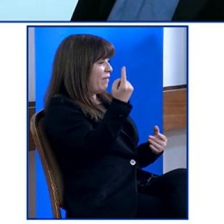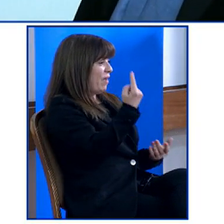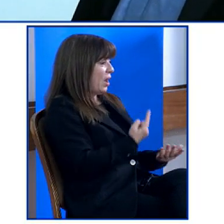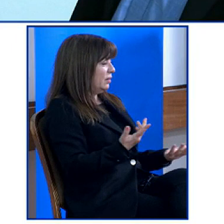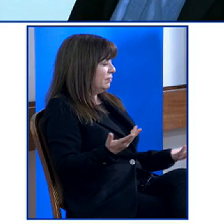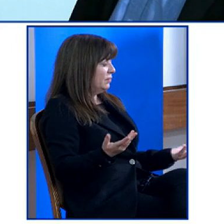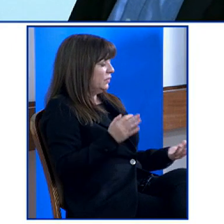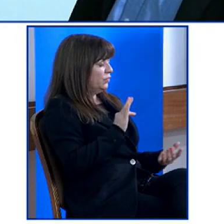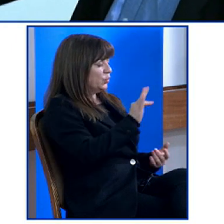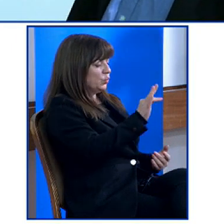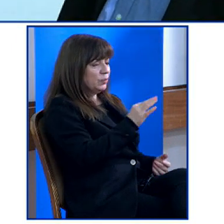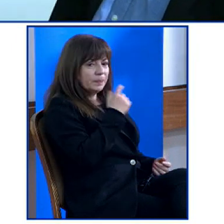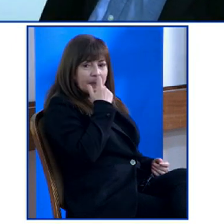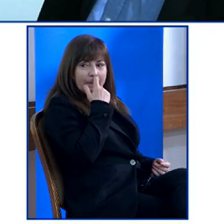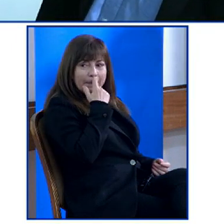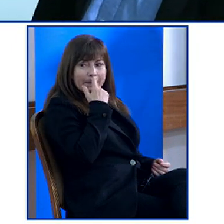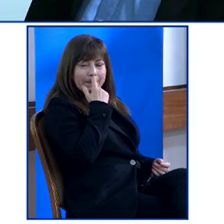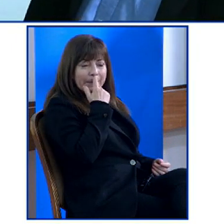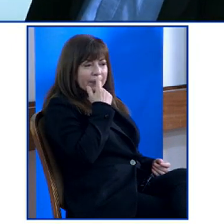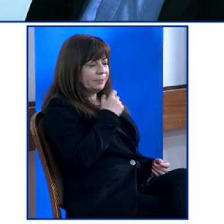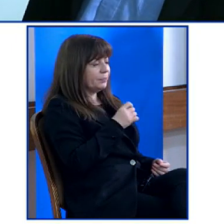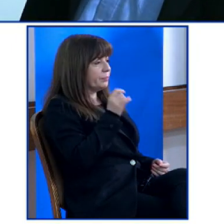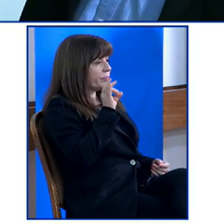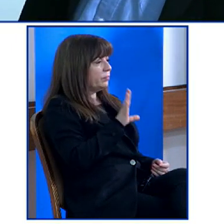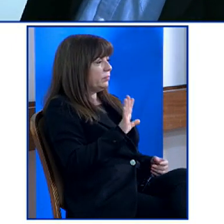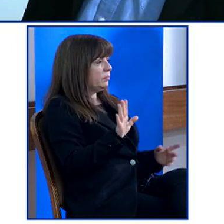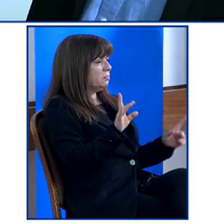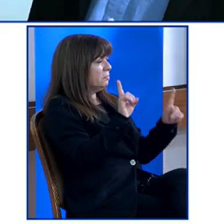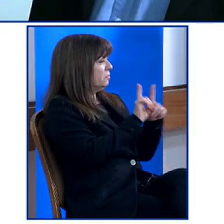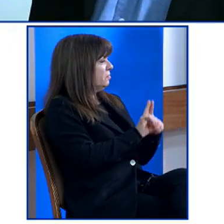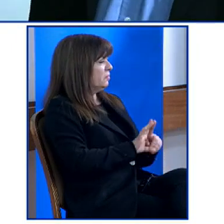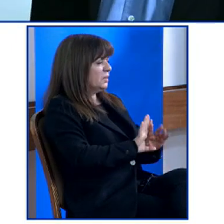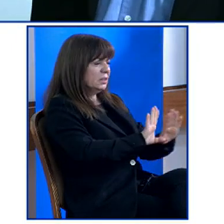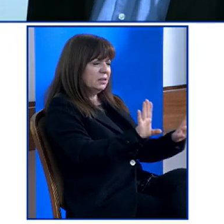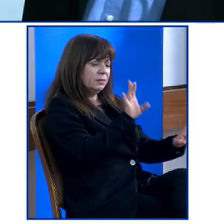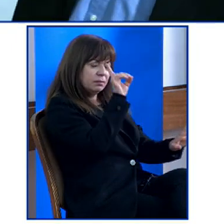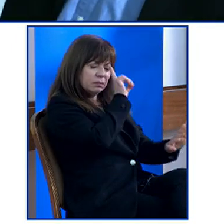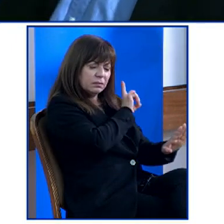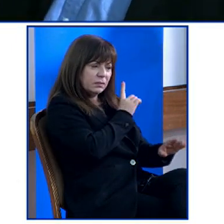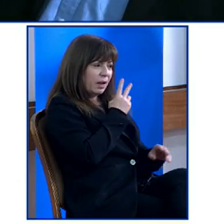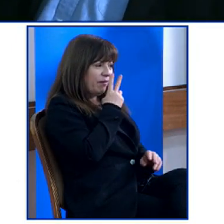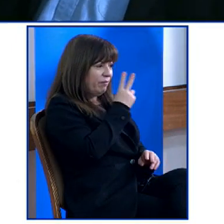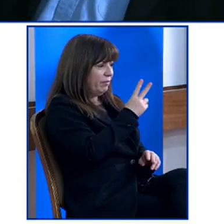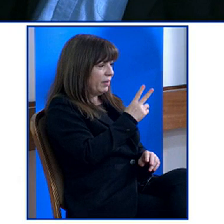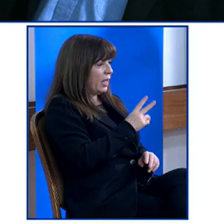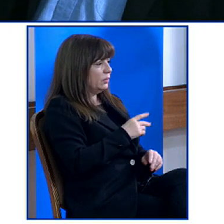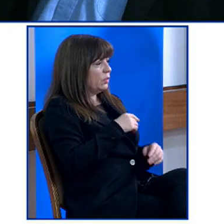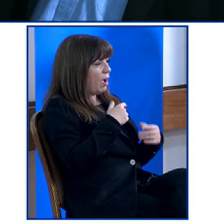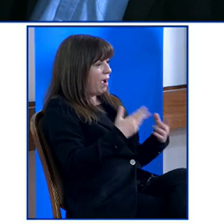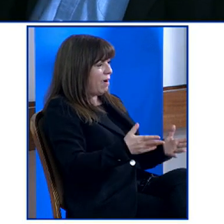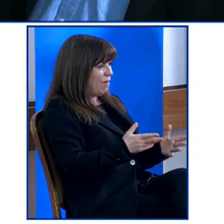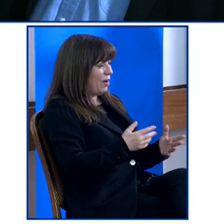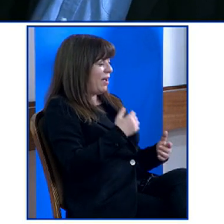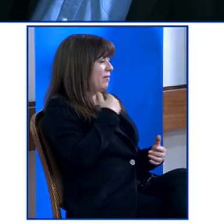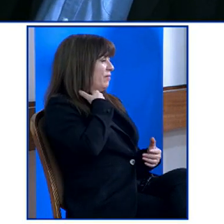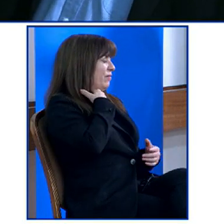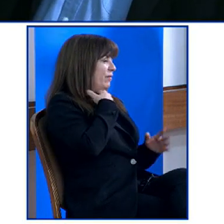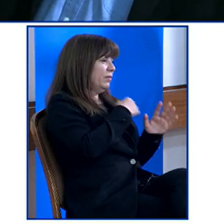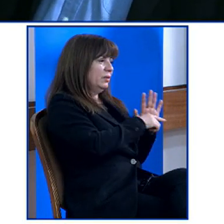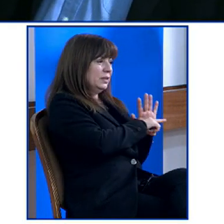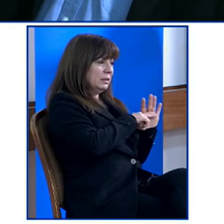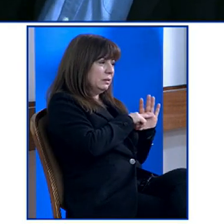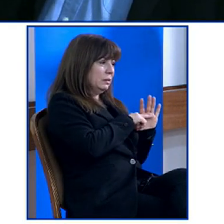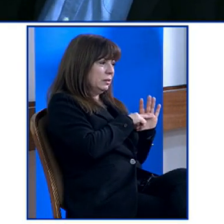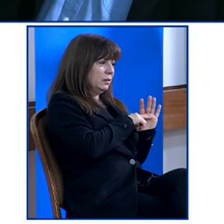y aquí solo para lo que estamos viendo nosotros es el efecto directo